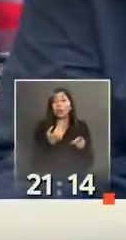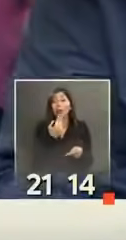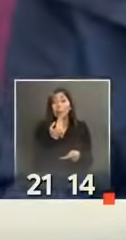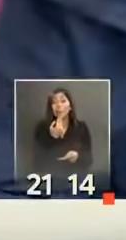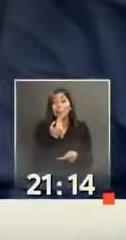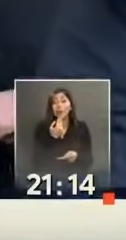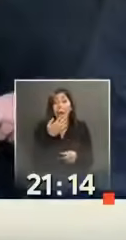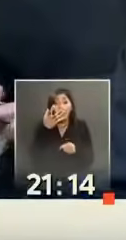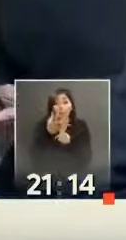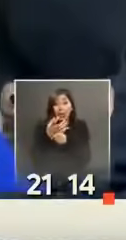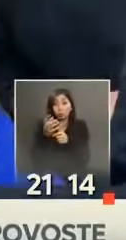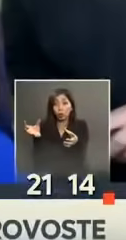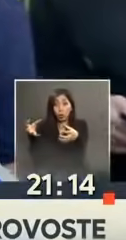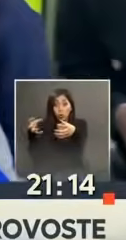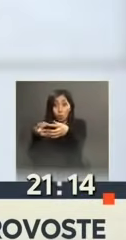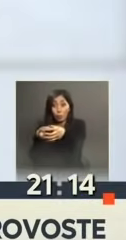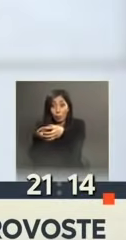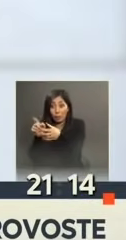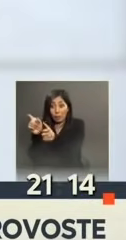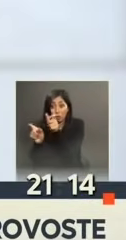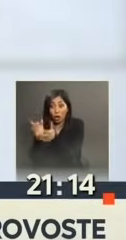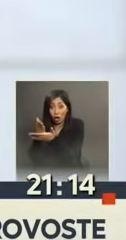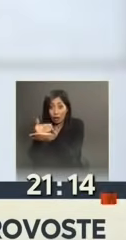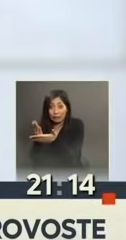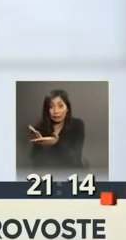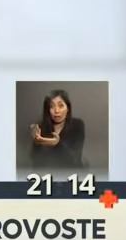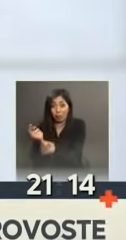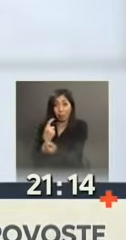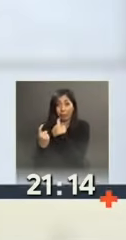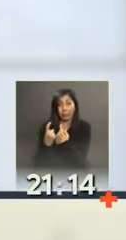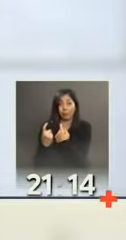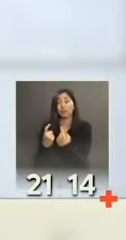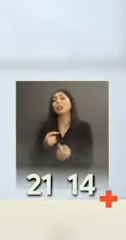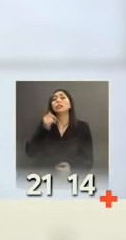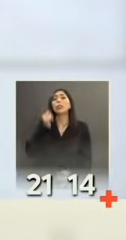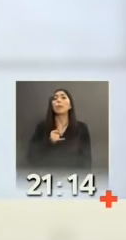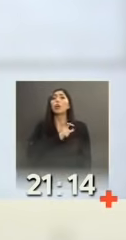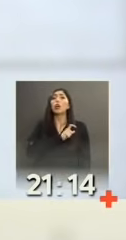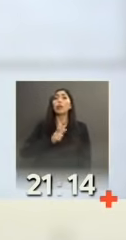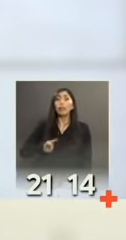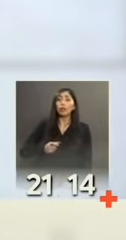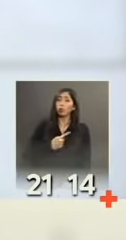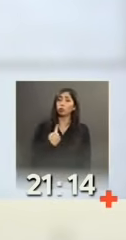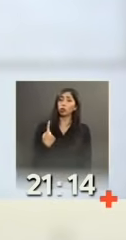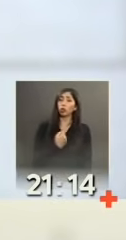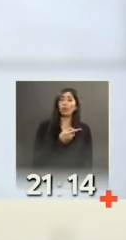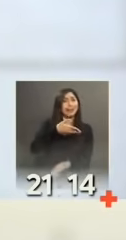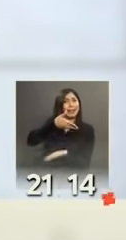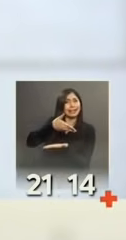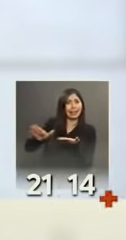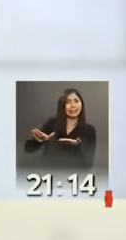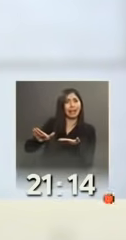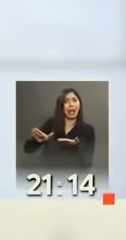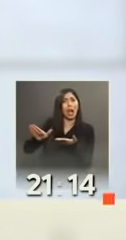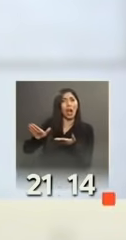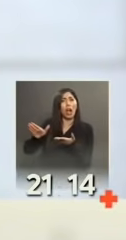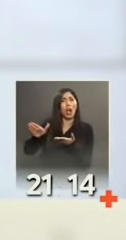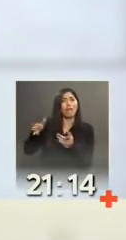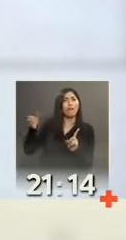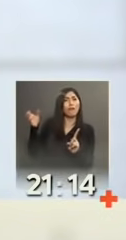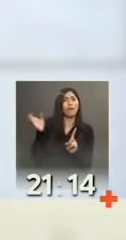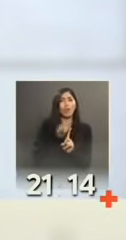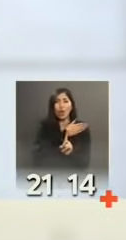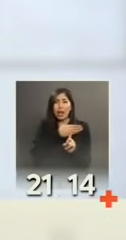con que también había un grupo organizado. Siempre como gobierno vamos a rechazar que la violencia sea la forma de resolver